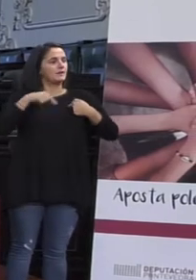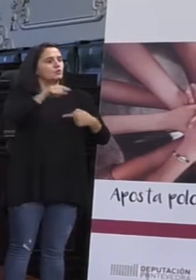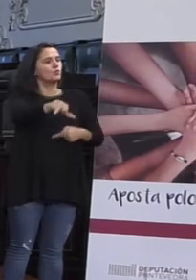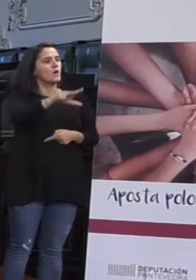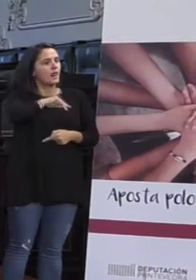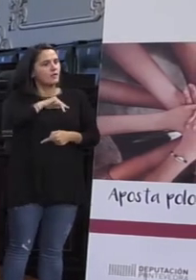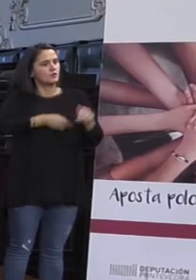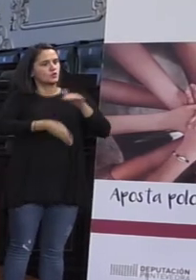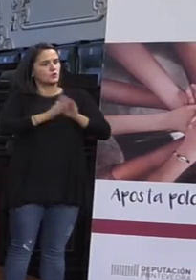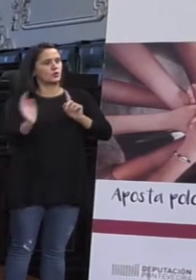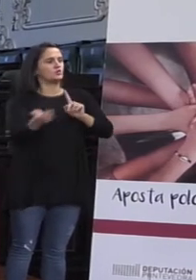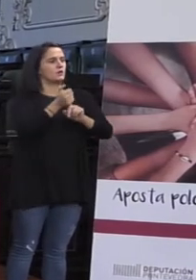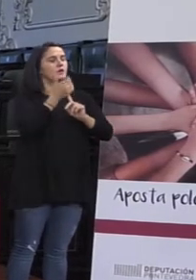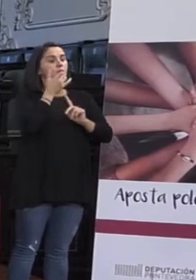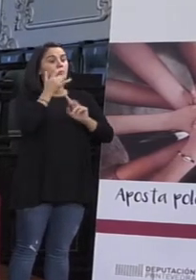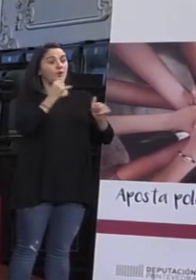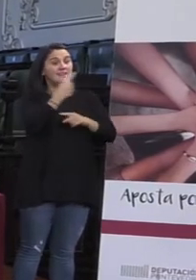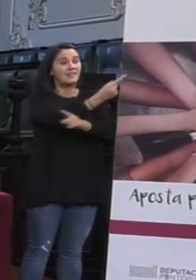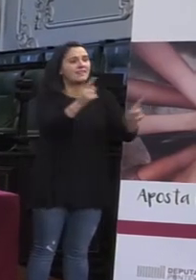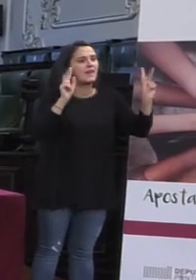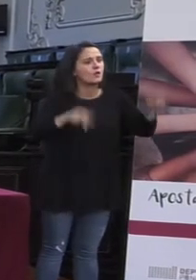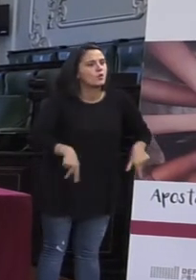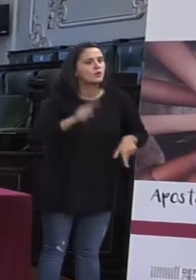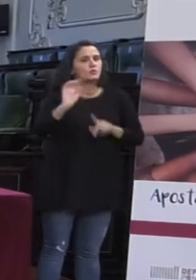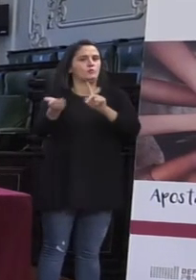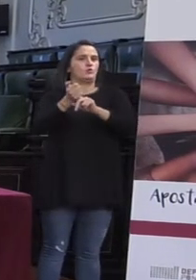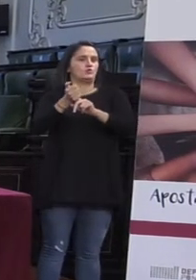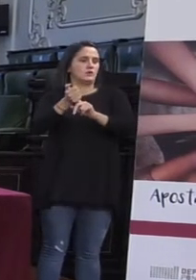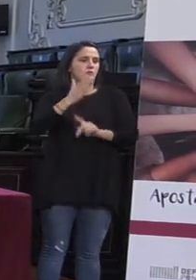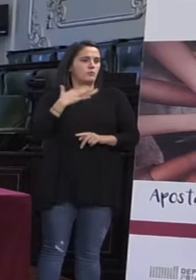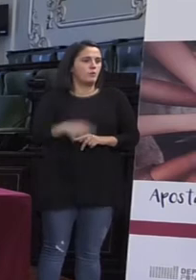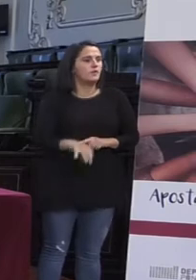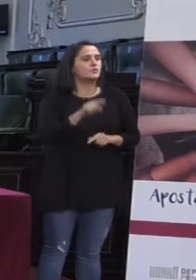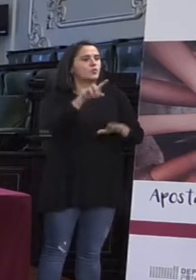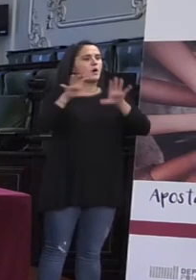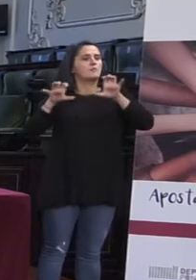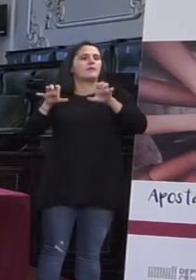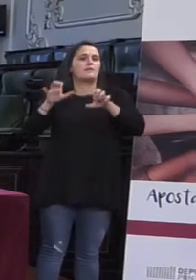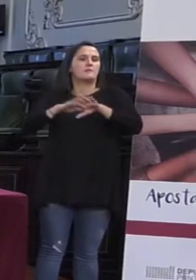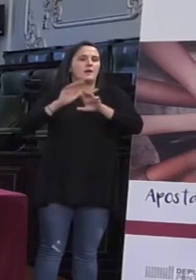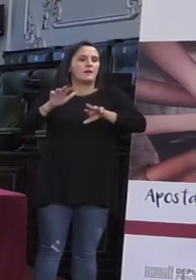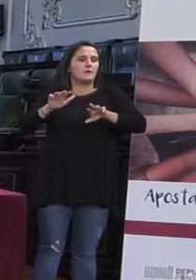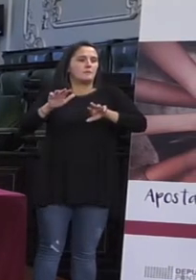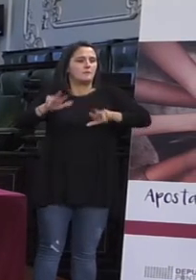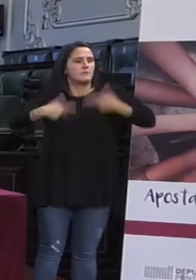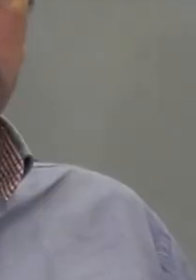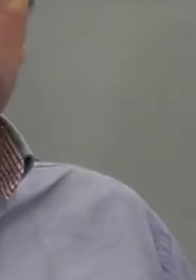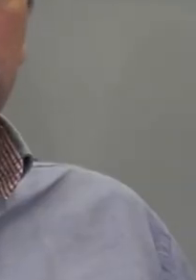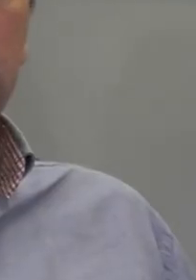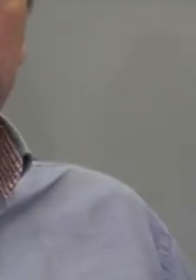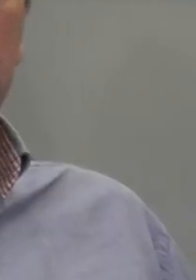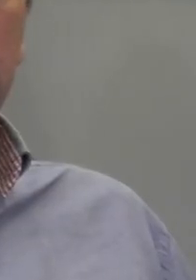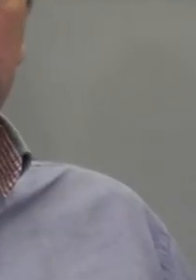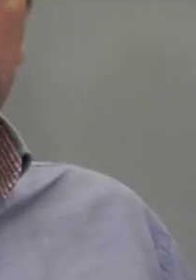Mereces conseguirlo. Si nadie te lo ha dicho nunca, mereces conseguirlo. Tienes que aprender a permitirte el espacio